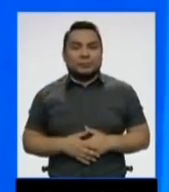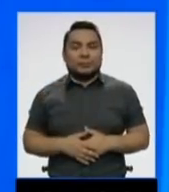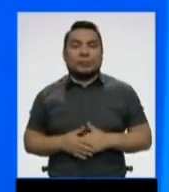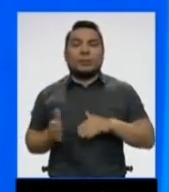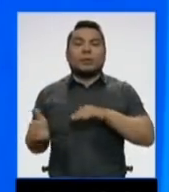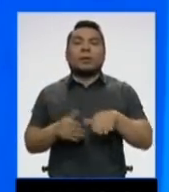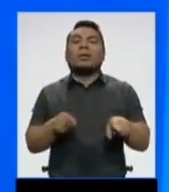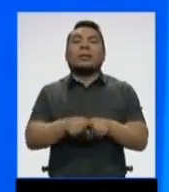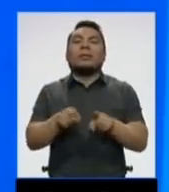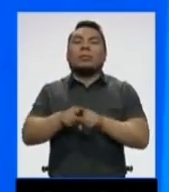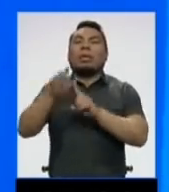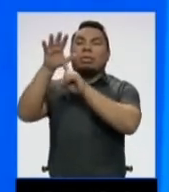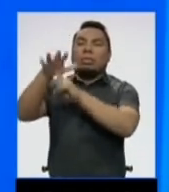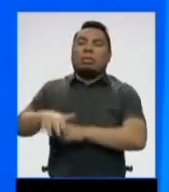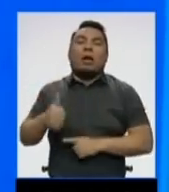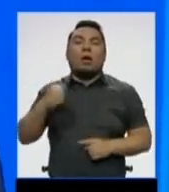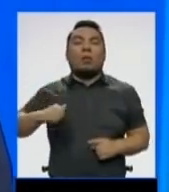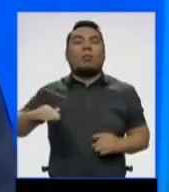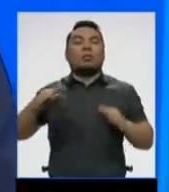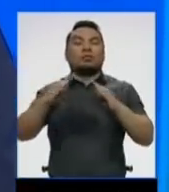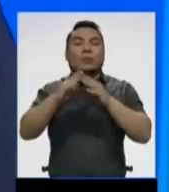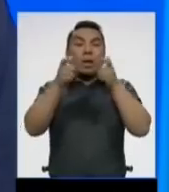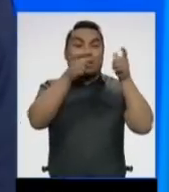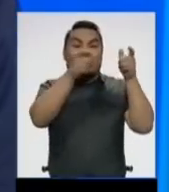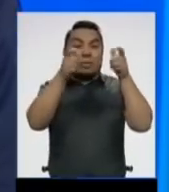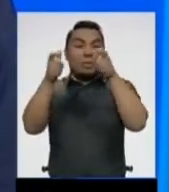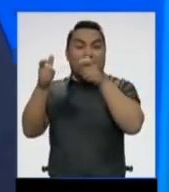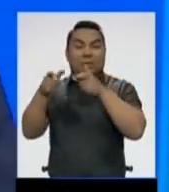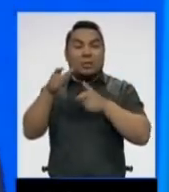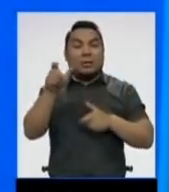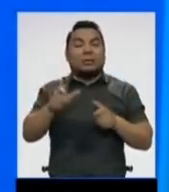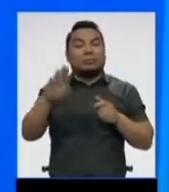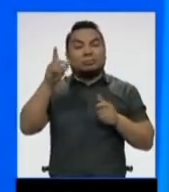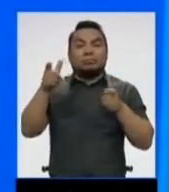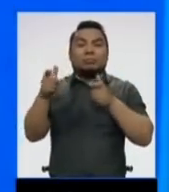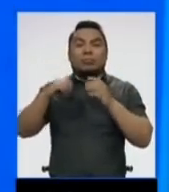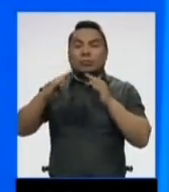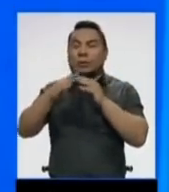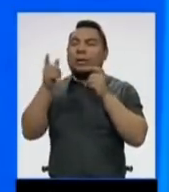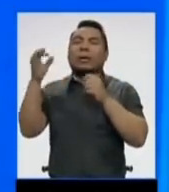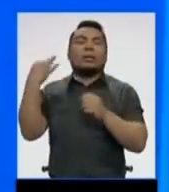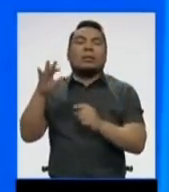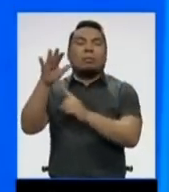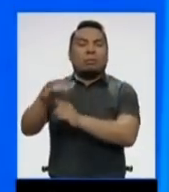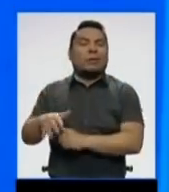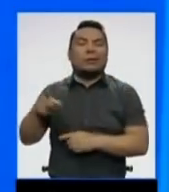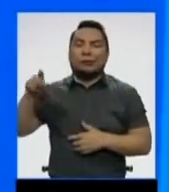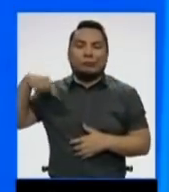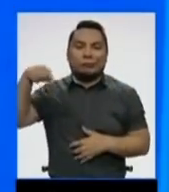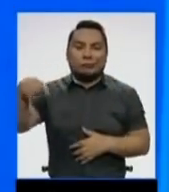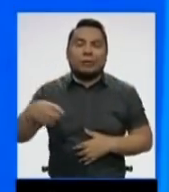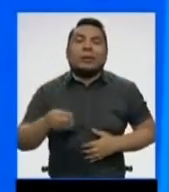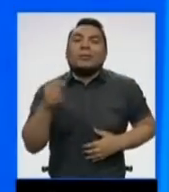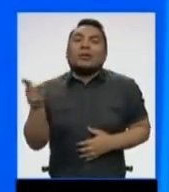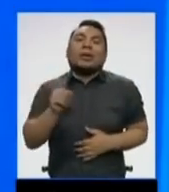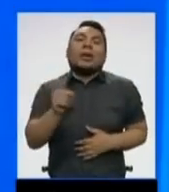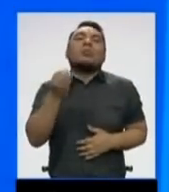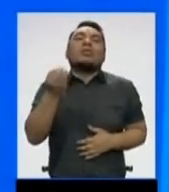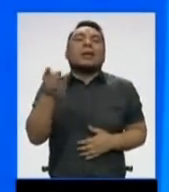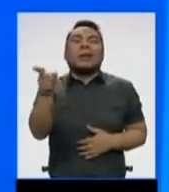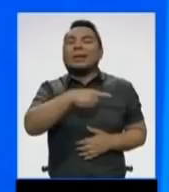los abusos que comete el serenazgo es sabido a cada día. Pero eso también porque no tienen una